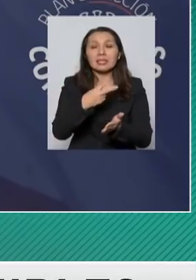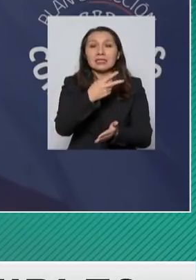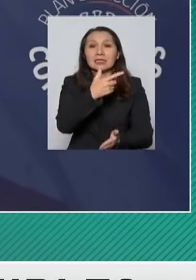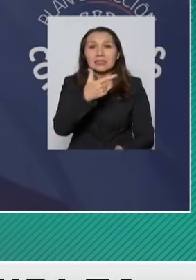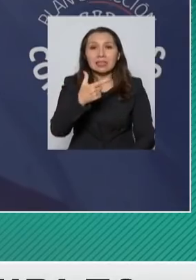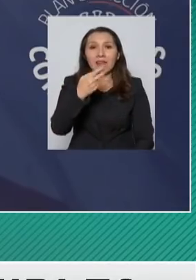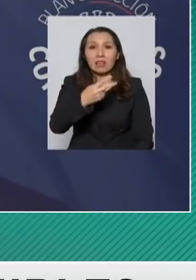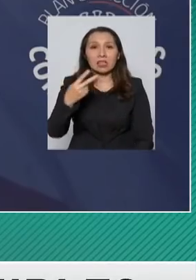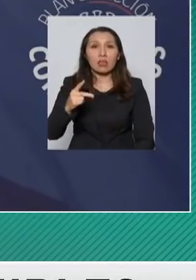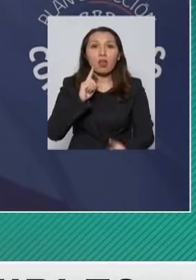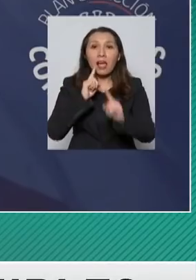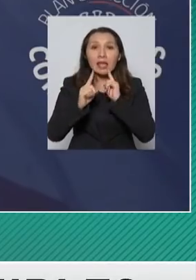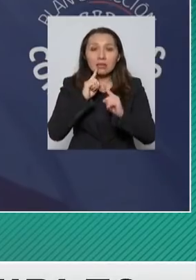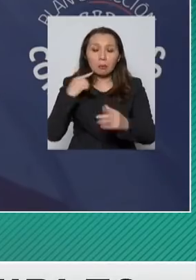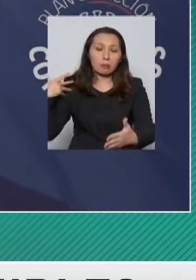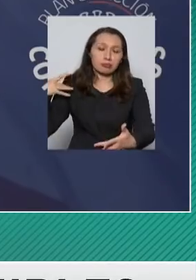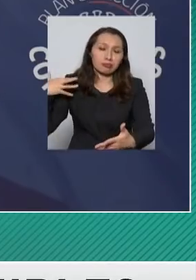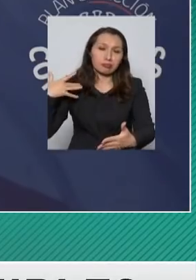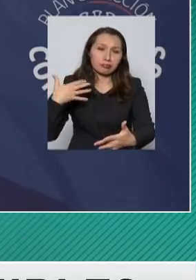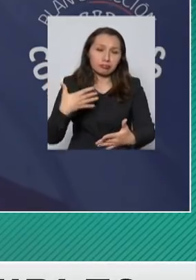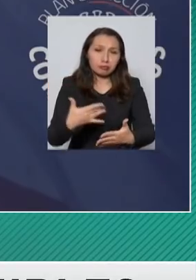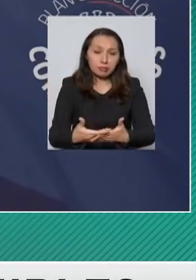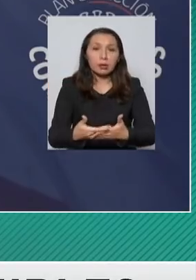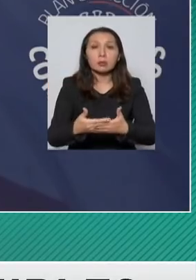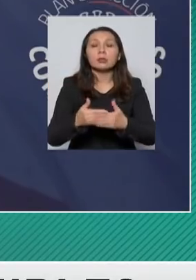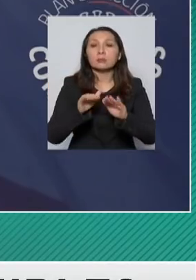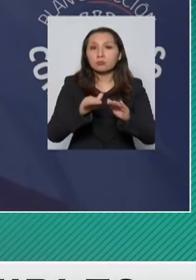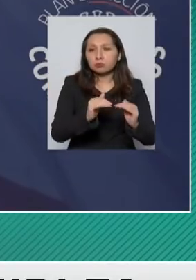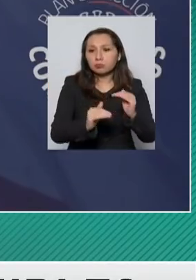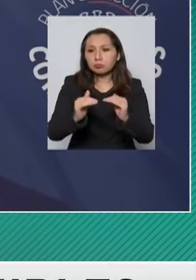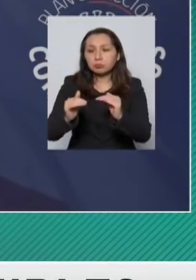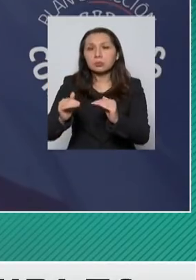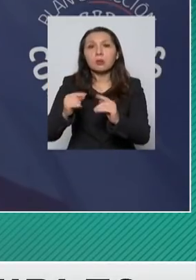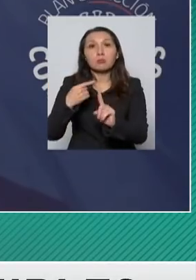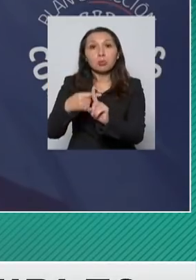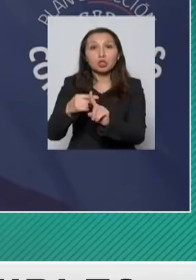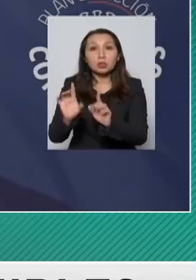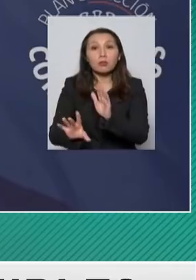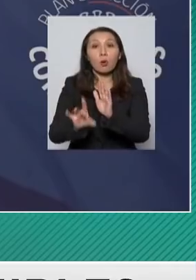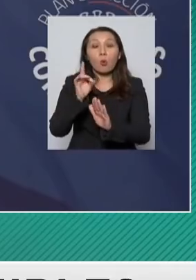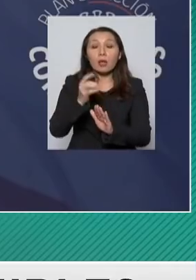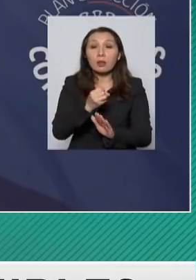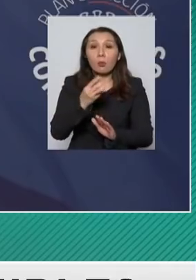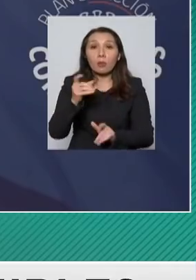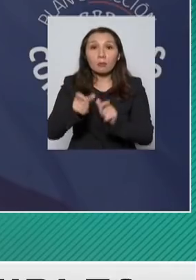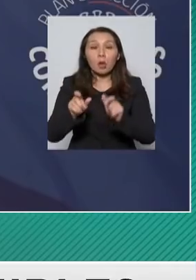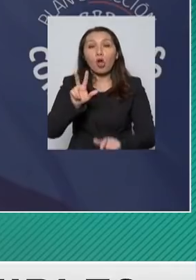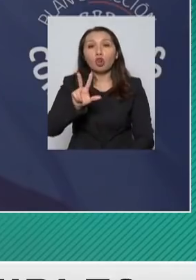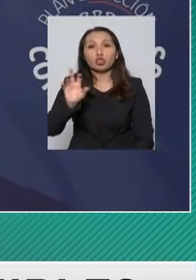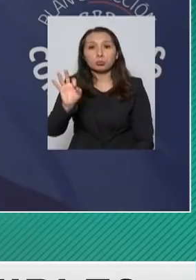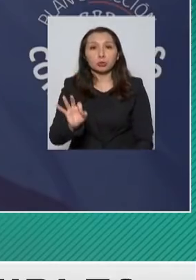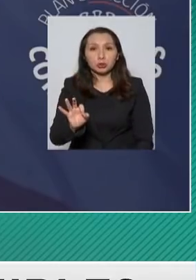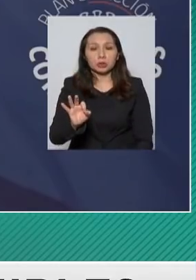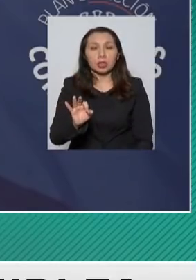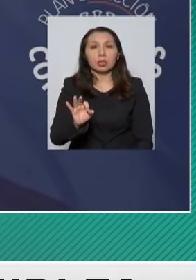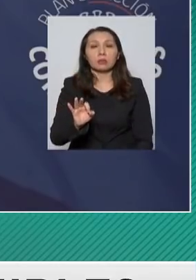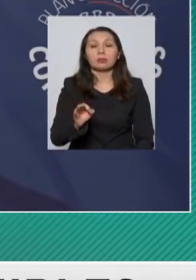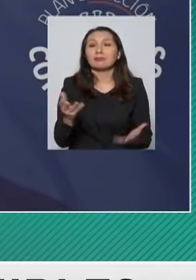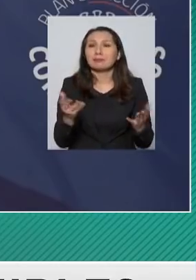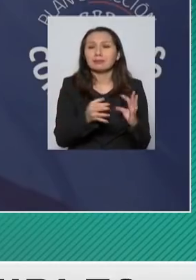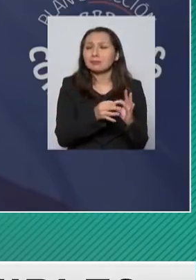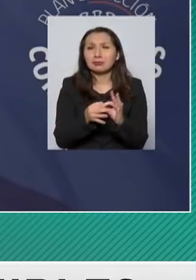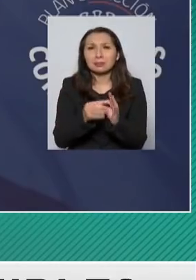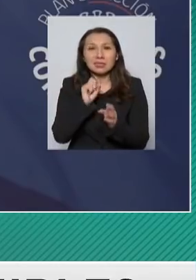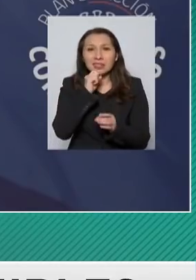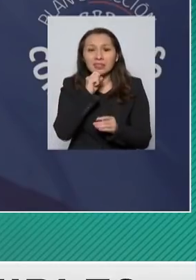128.722 exámenes a la fecha, manteniendo una tasa de positividad de un 8%. ¿Qué quiere